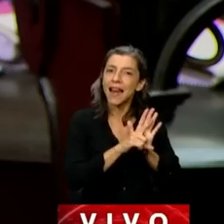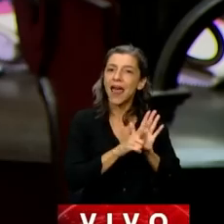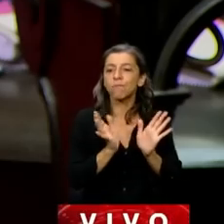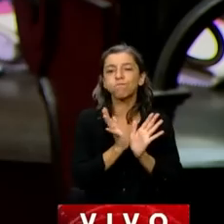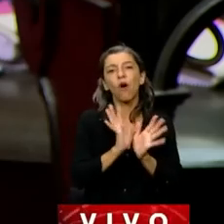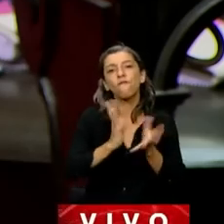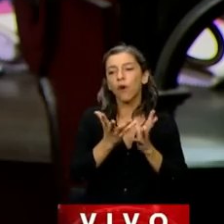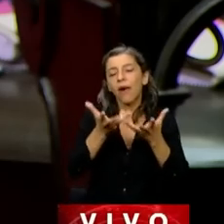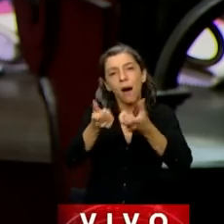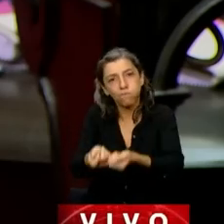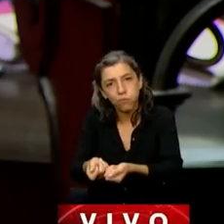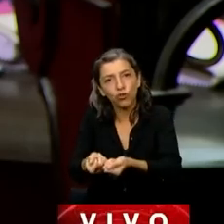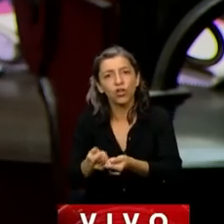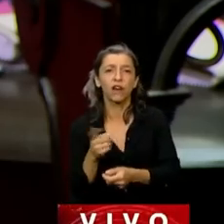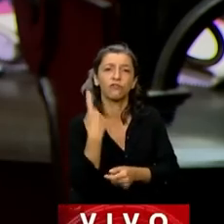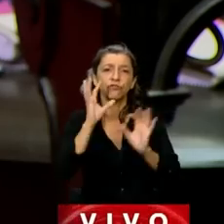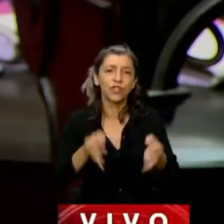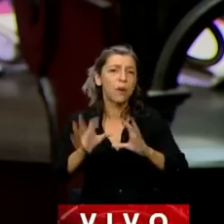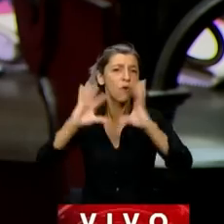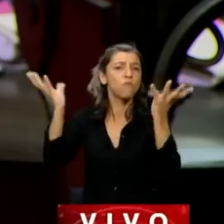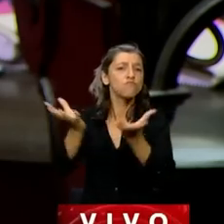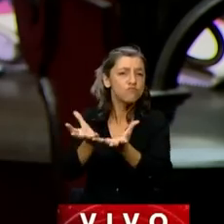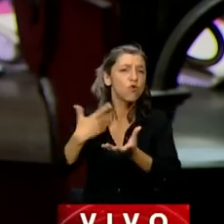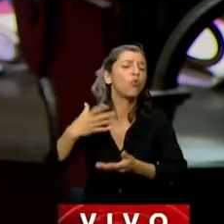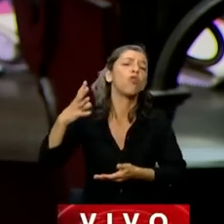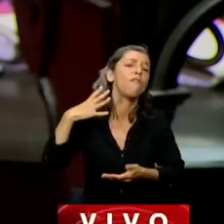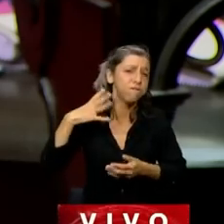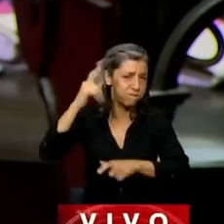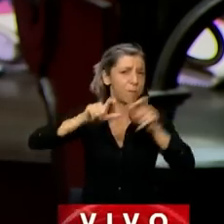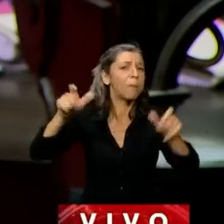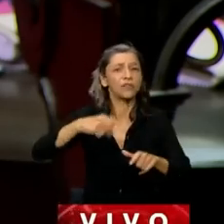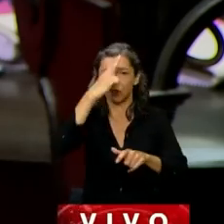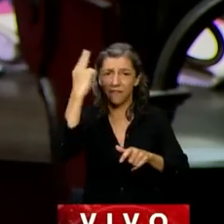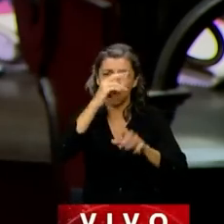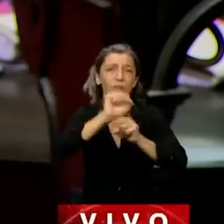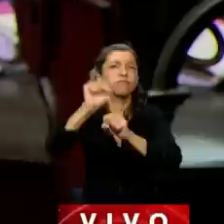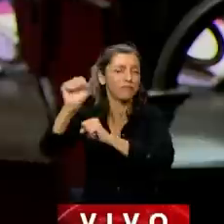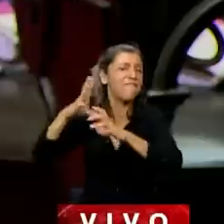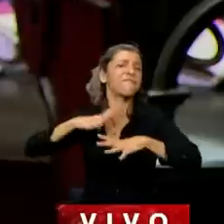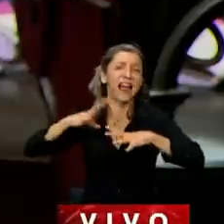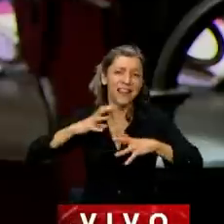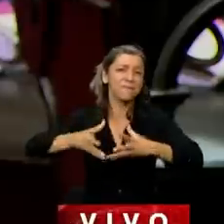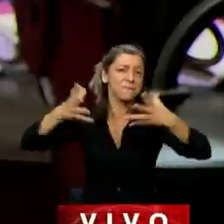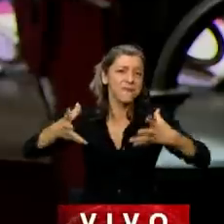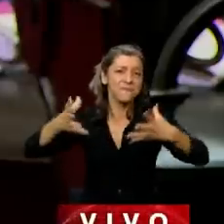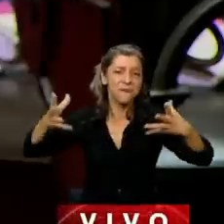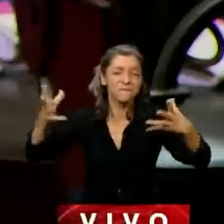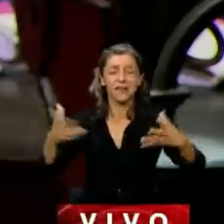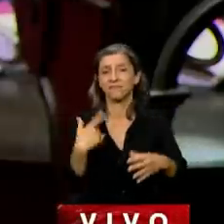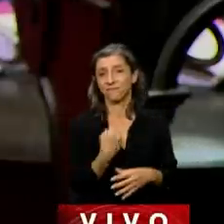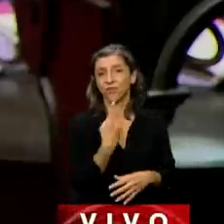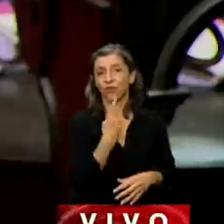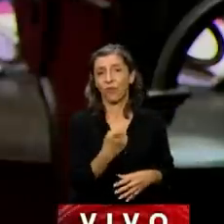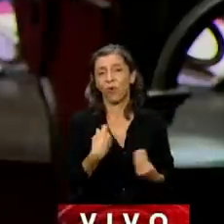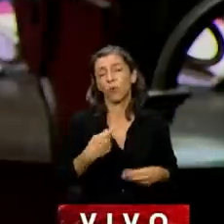faltan enfermeros en el mundo, en la Argentina. Lo notamos mucho más en esta etapa